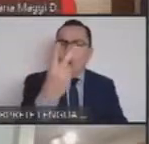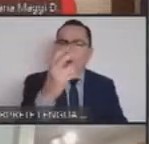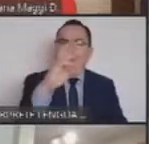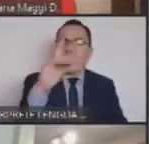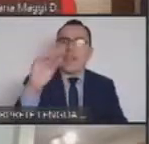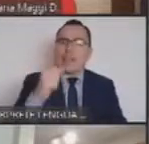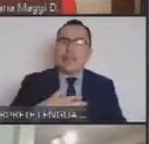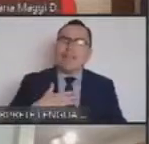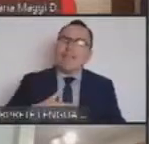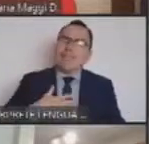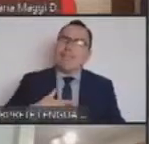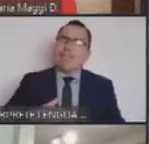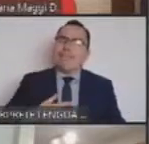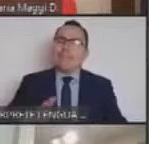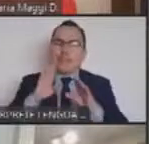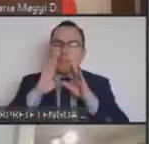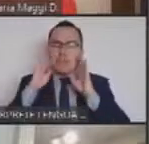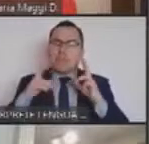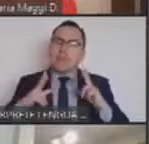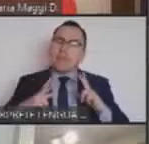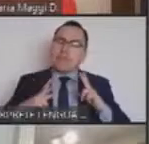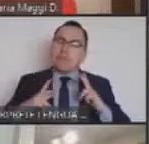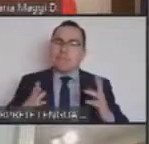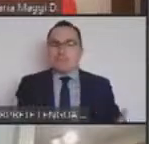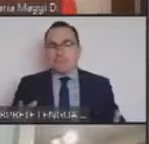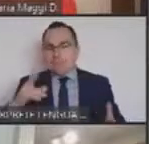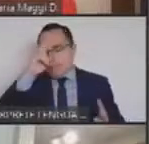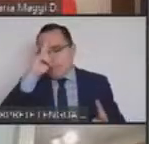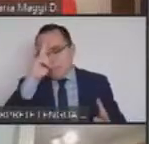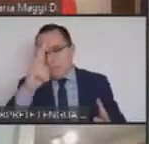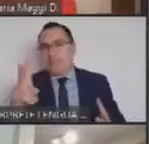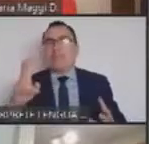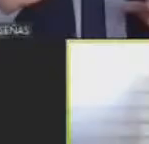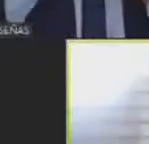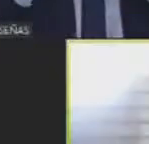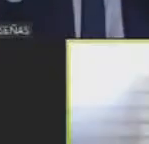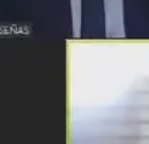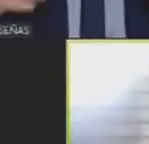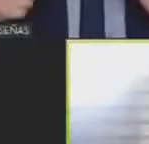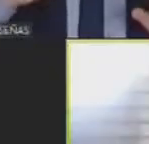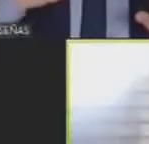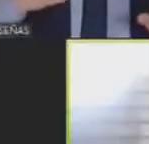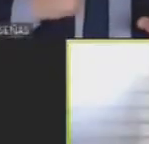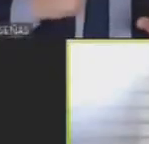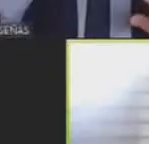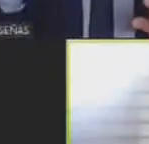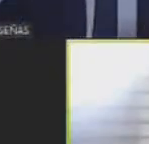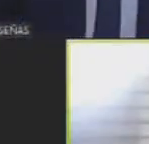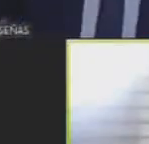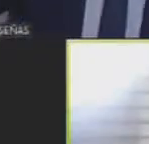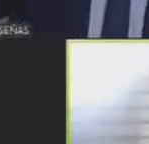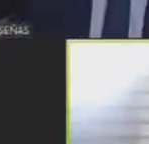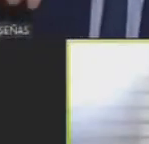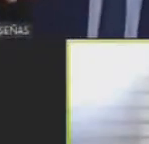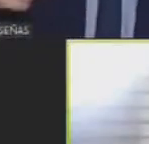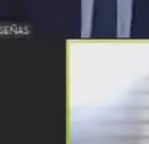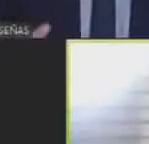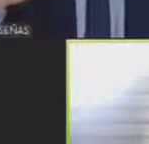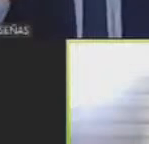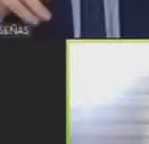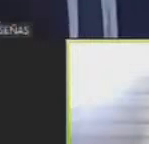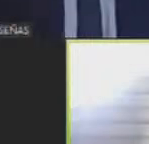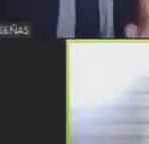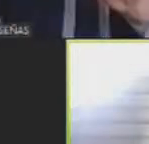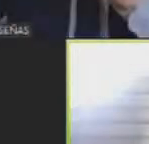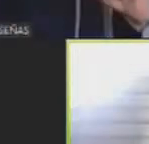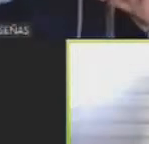por decirlo de alguna forma, la manera de verificar que se cumpla con este valor y con esta finalidad